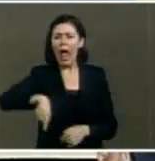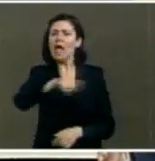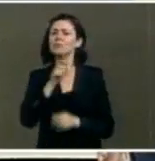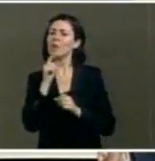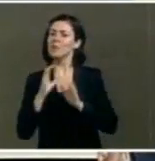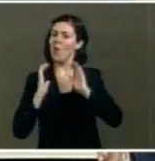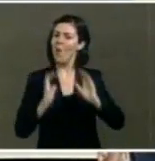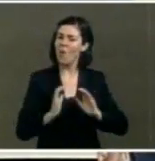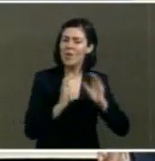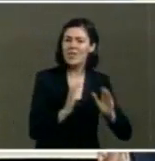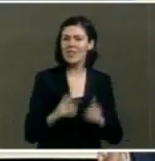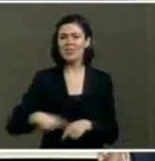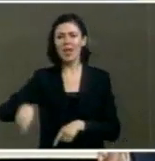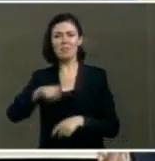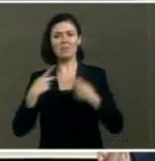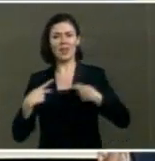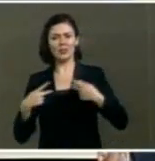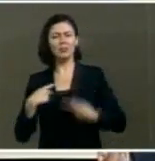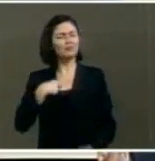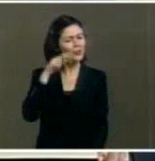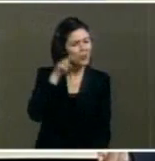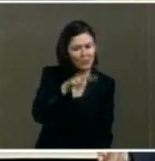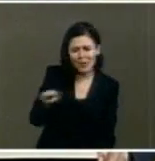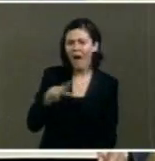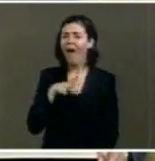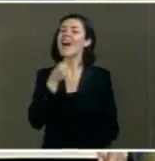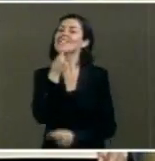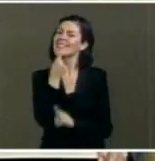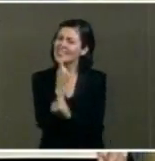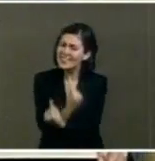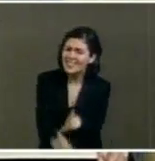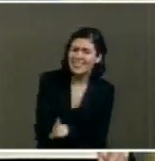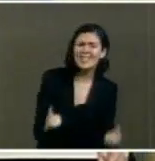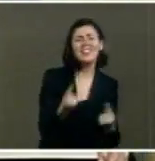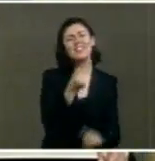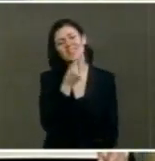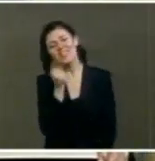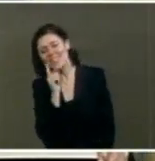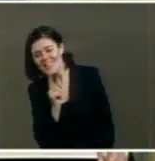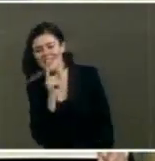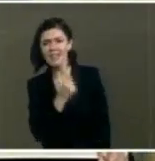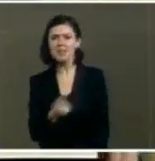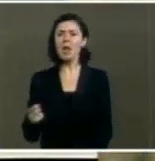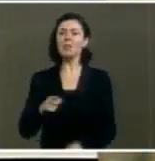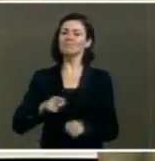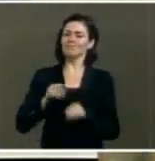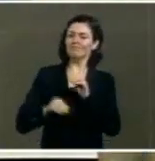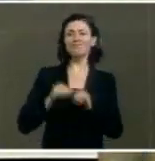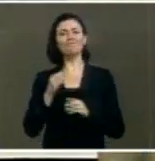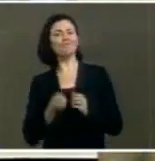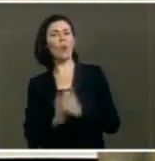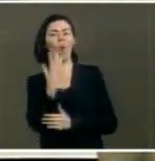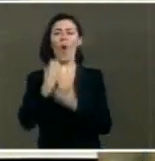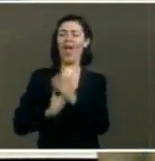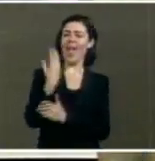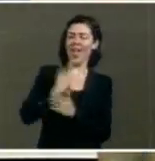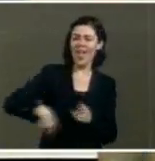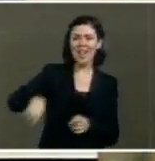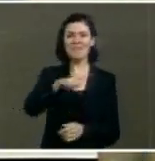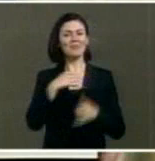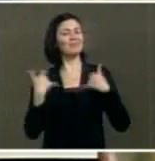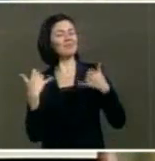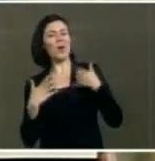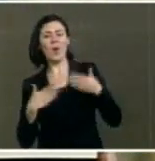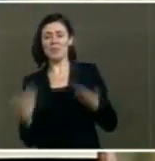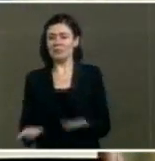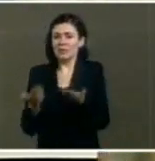niños que ensamblan orquestas y equipos deportivos, en nuestros jóvenes que sin los complejos que lastraron